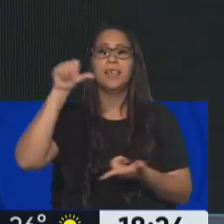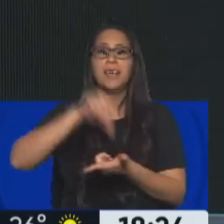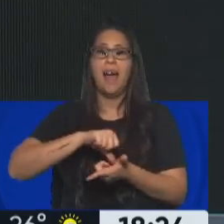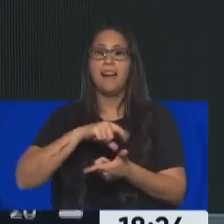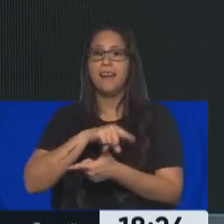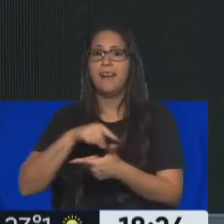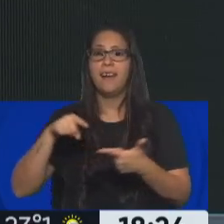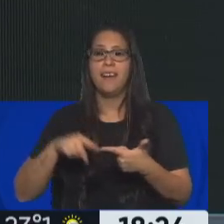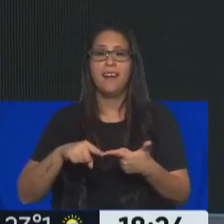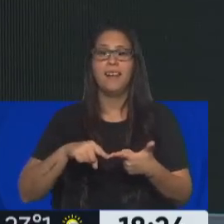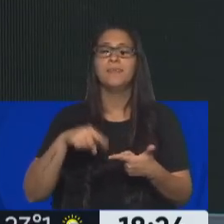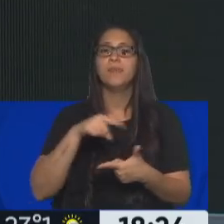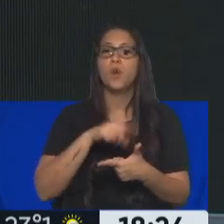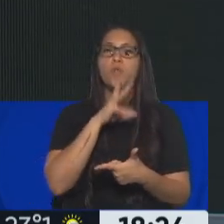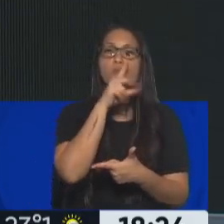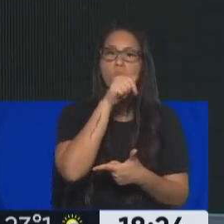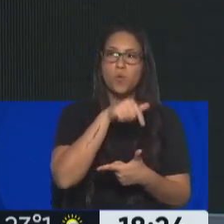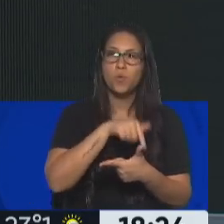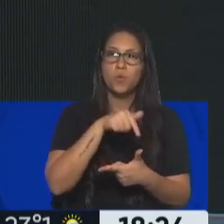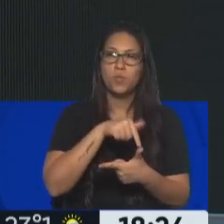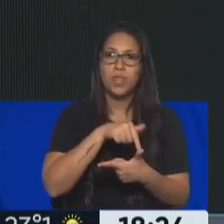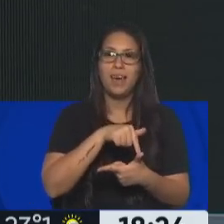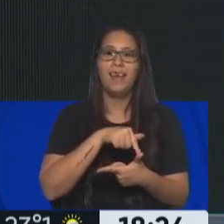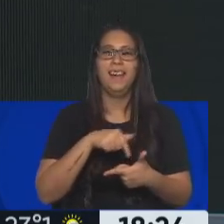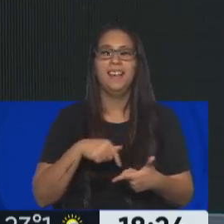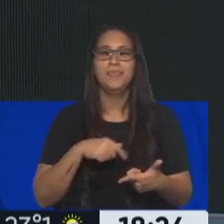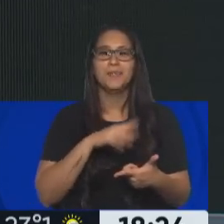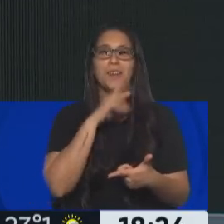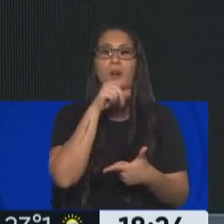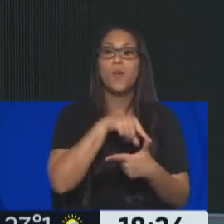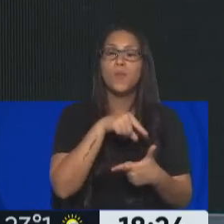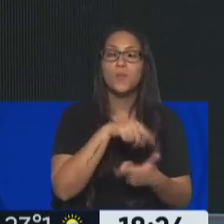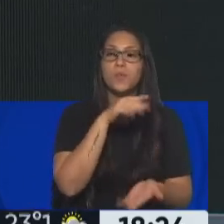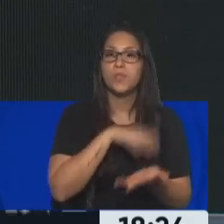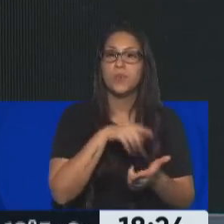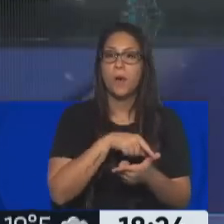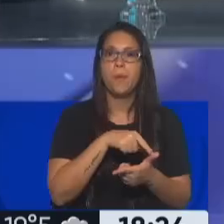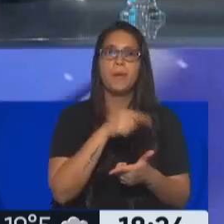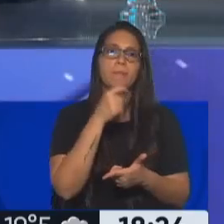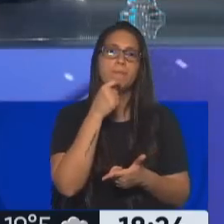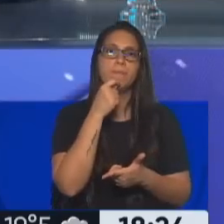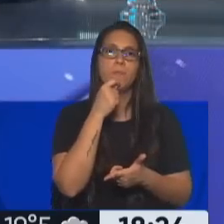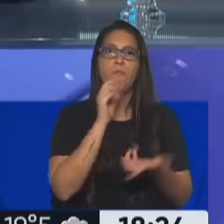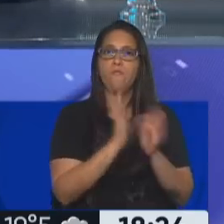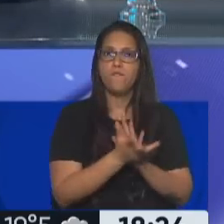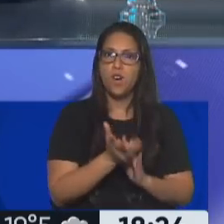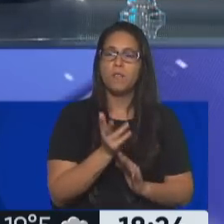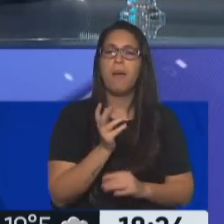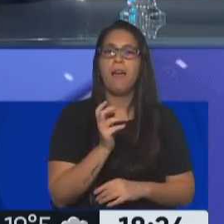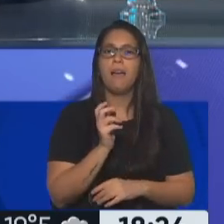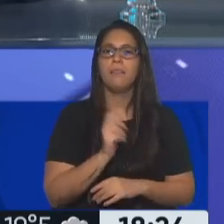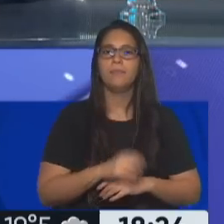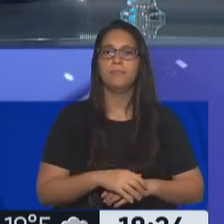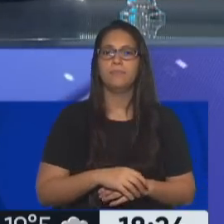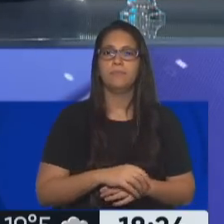Sí, en cuanto a Rusia, algo que me resulta muy similar en cuanto a postal, si se quiere, o a la dinámica de cómo